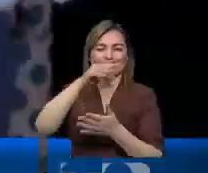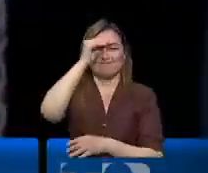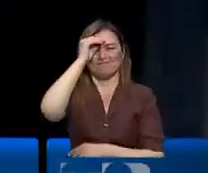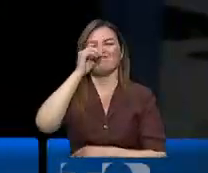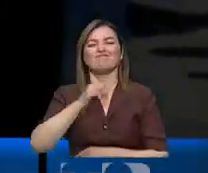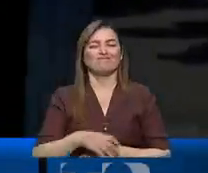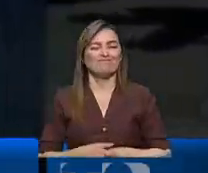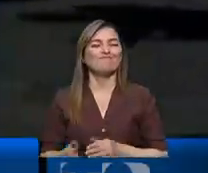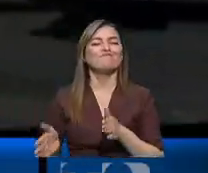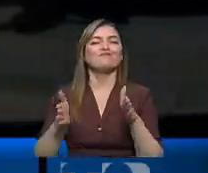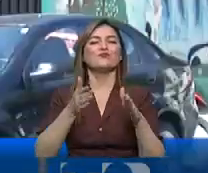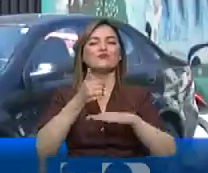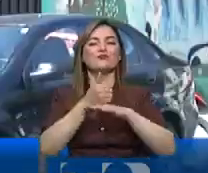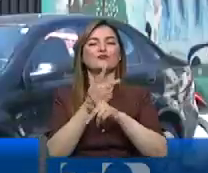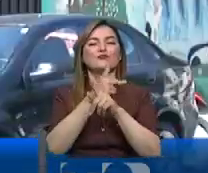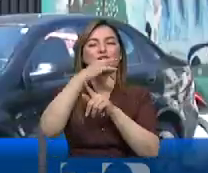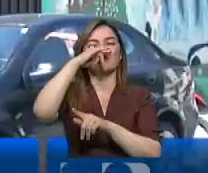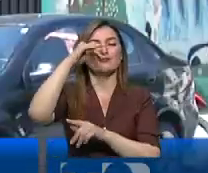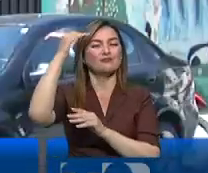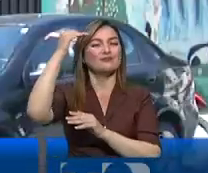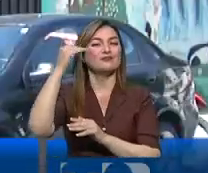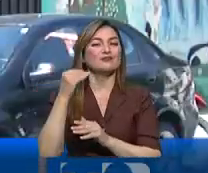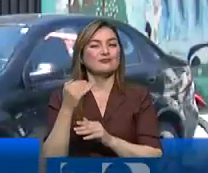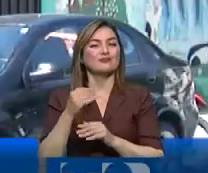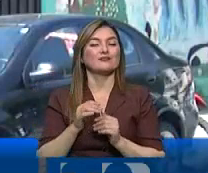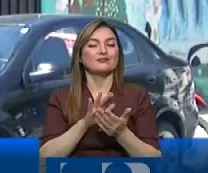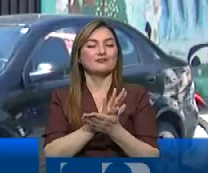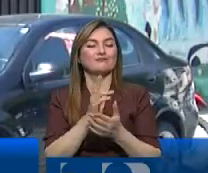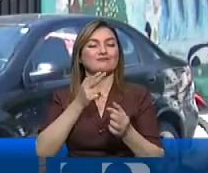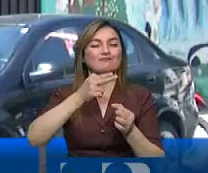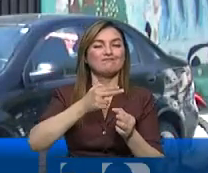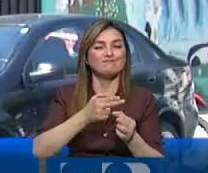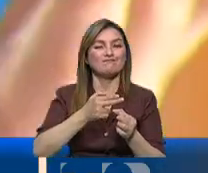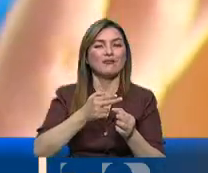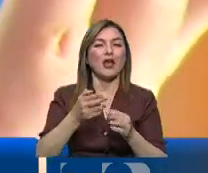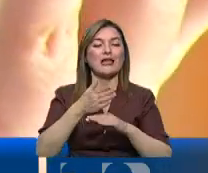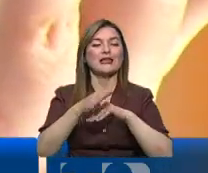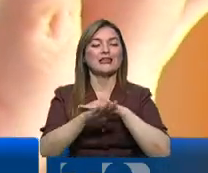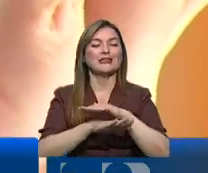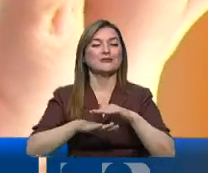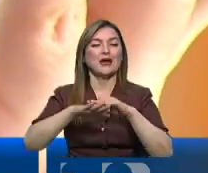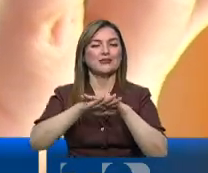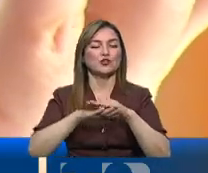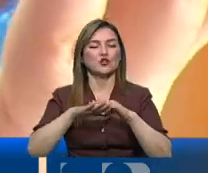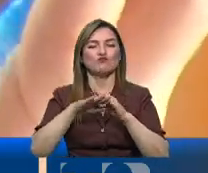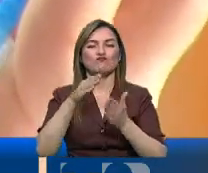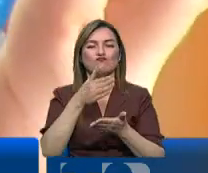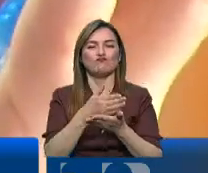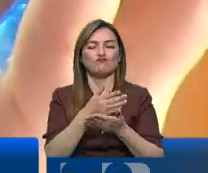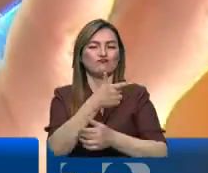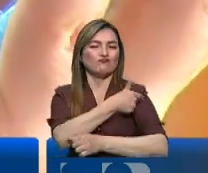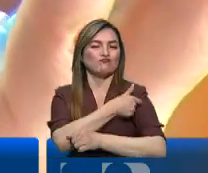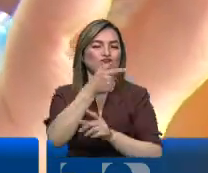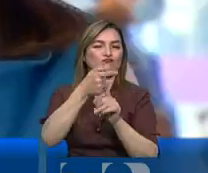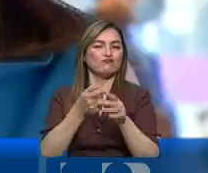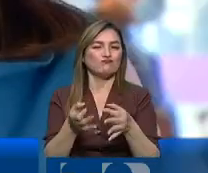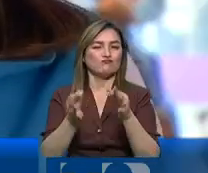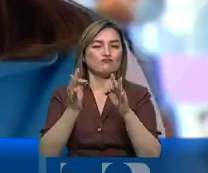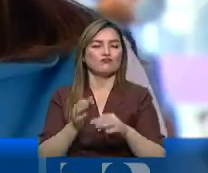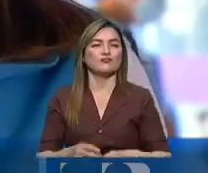más pequeños las autoridades también anunciaron la suspensión de clases en el nivel preescolar y la vacunación a partir de febrero